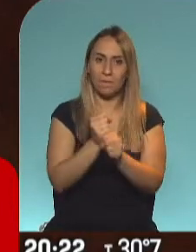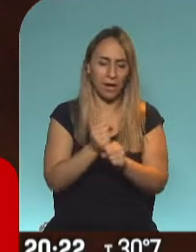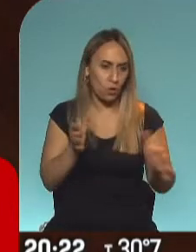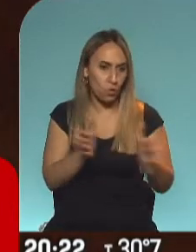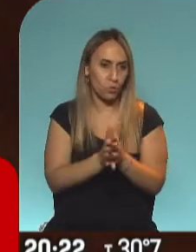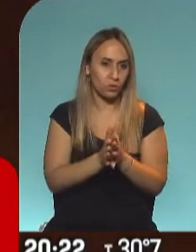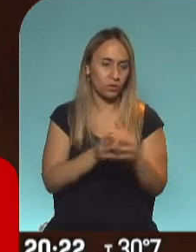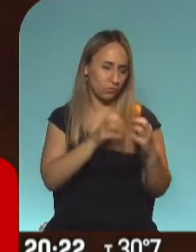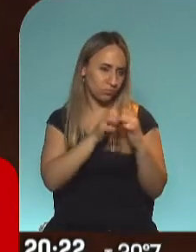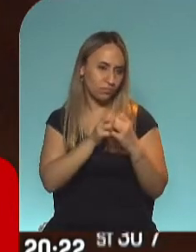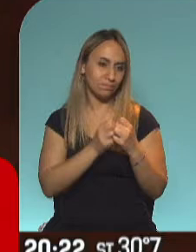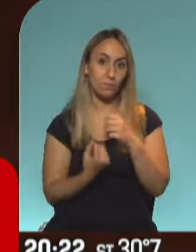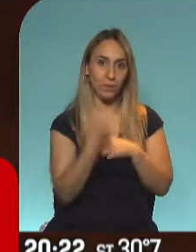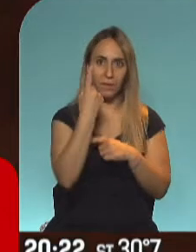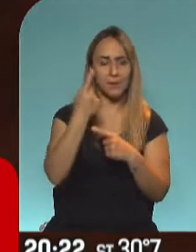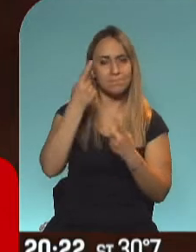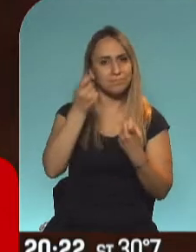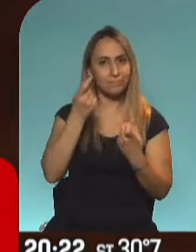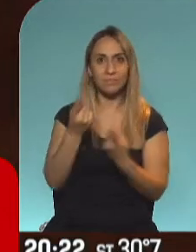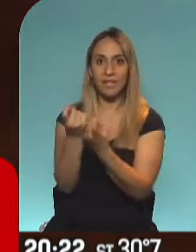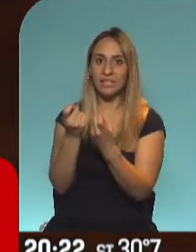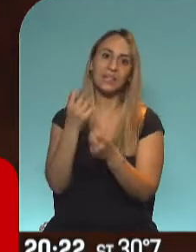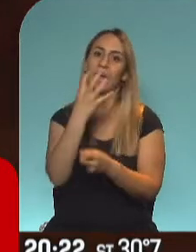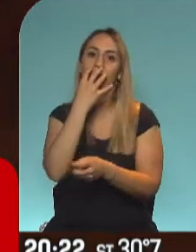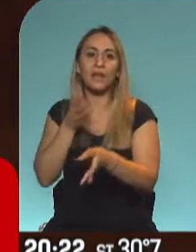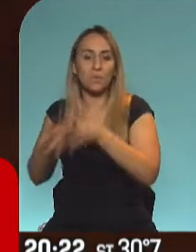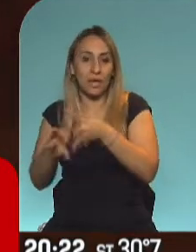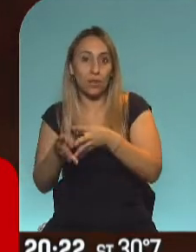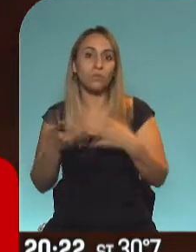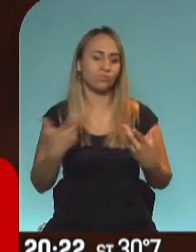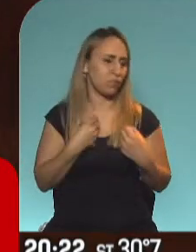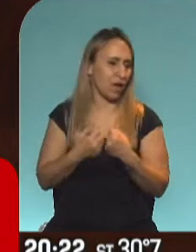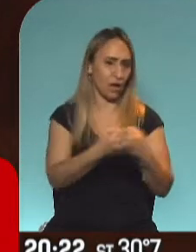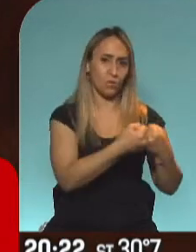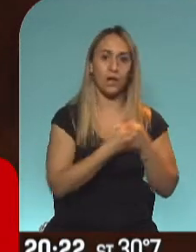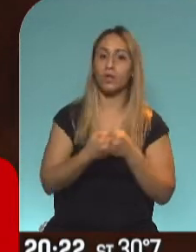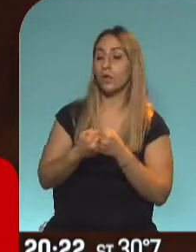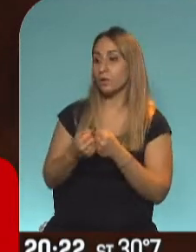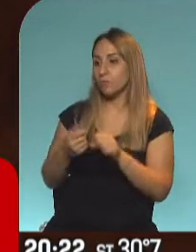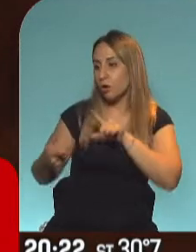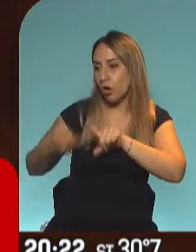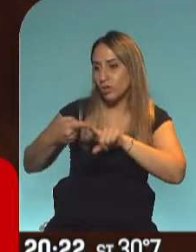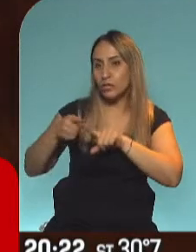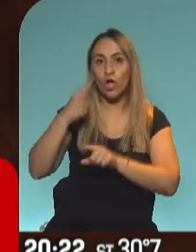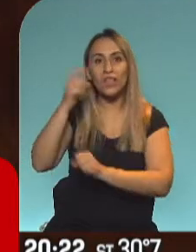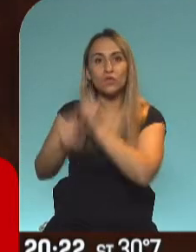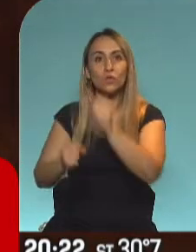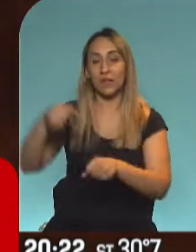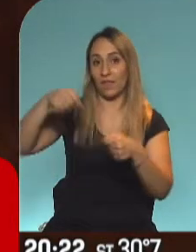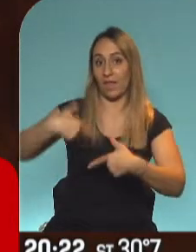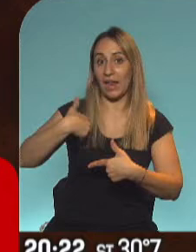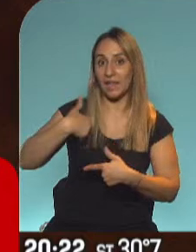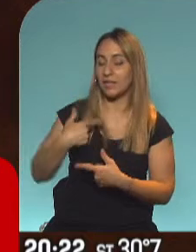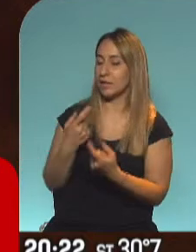Bueno, rápidamente congeniamos y trabajamos con la industria local y sobre todo con que todos los